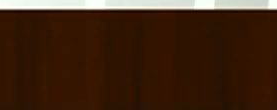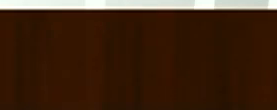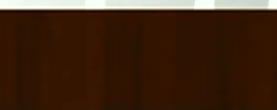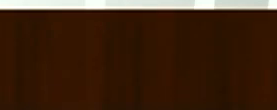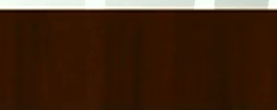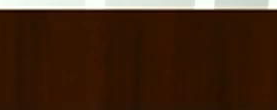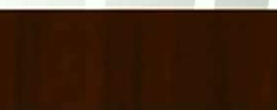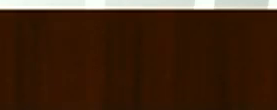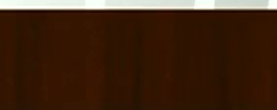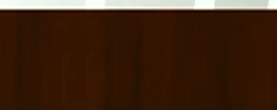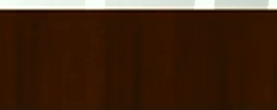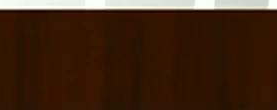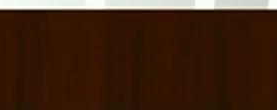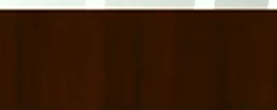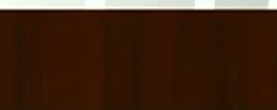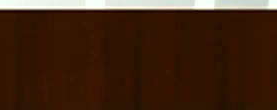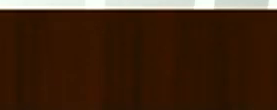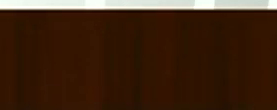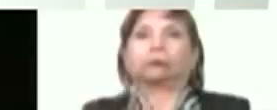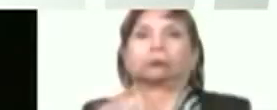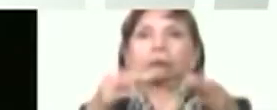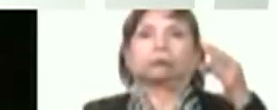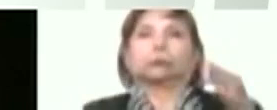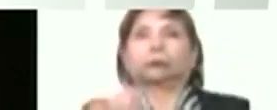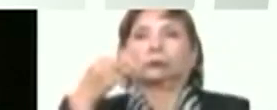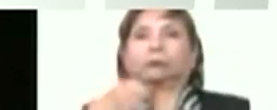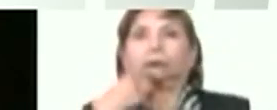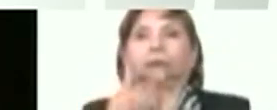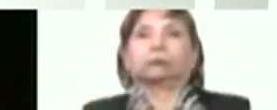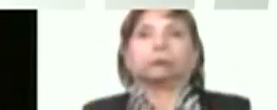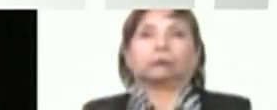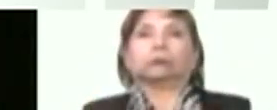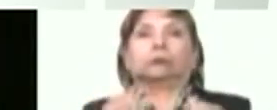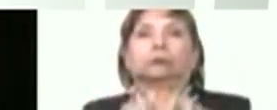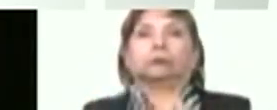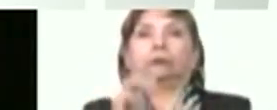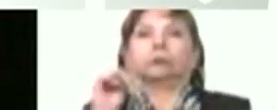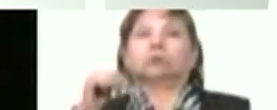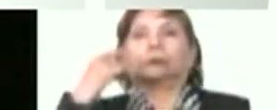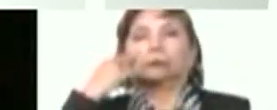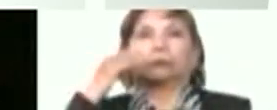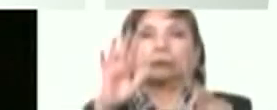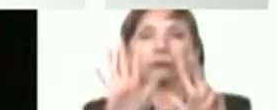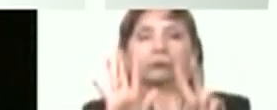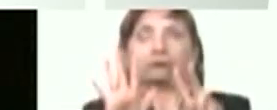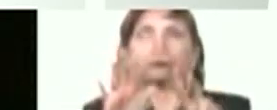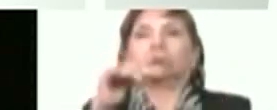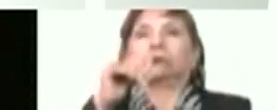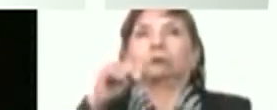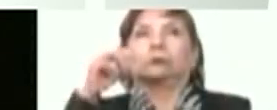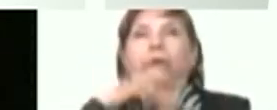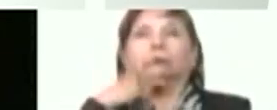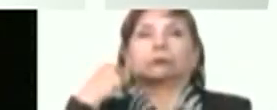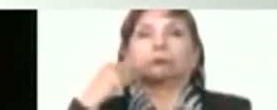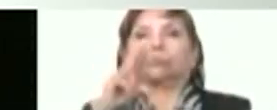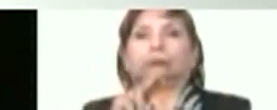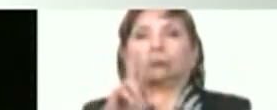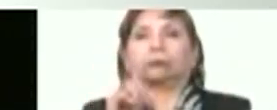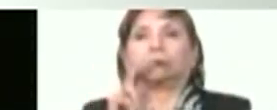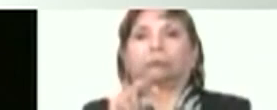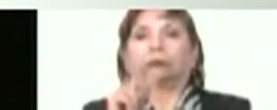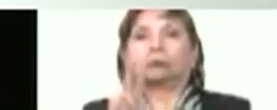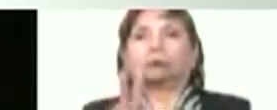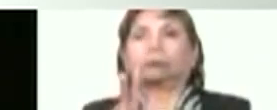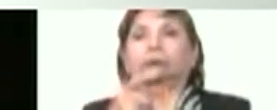por el presidente del Congreso, Alejandro Soto. Se realizará el miércoles 8 de noviembre del año